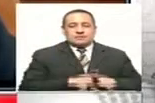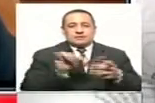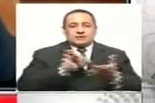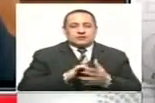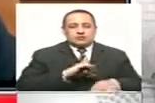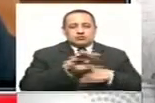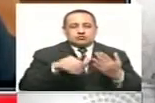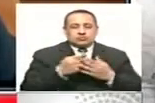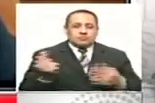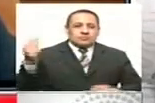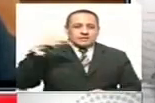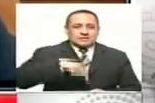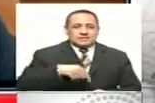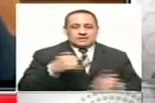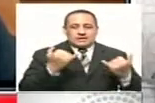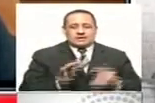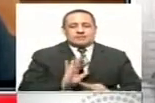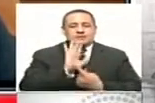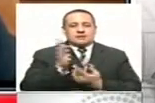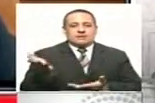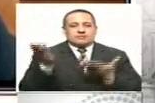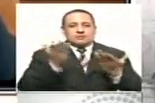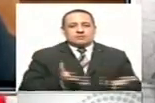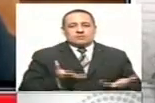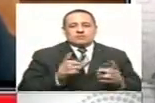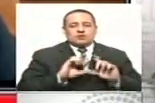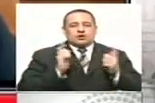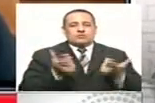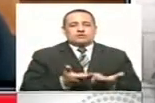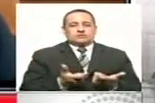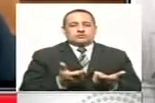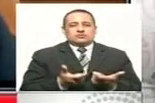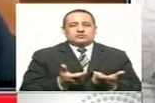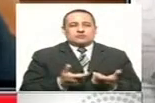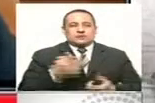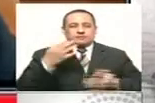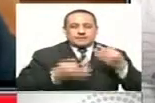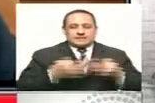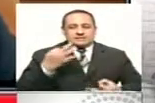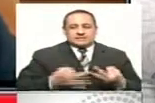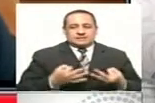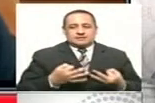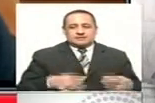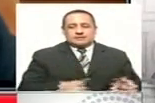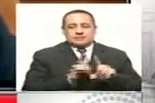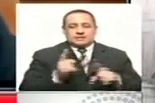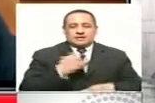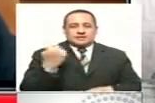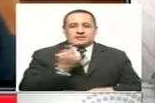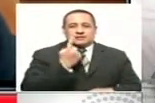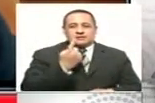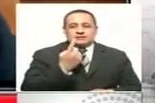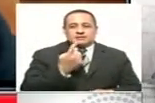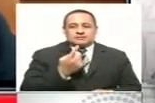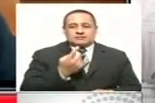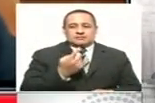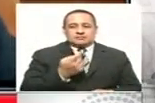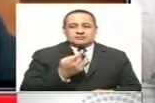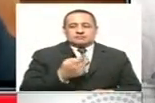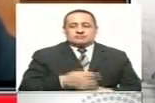su gentil concurrencia a la invitación formulada por la Comisión de Presupuesto y Cuenta General de la República.